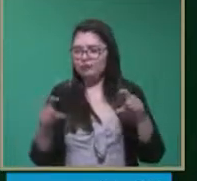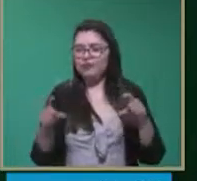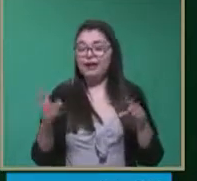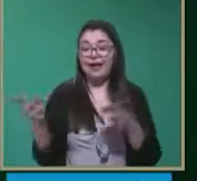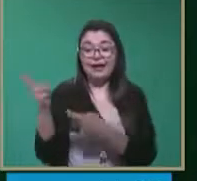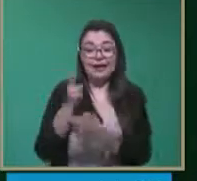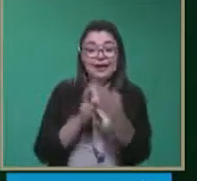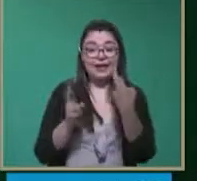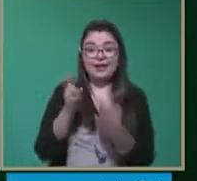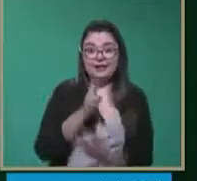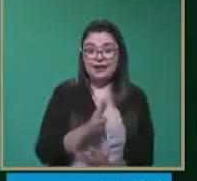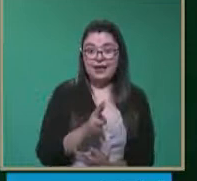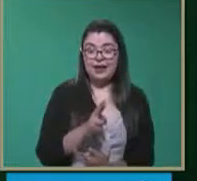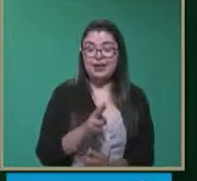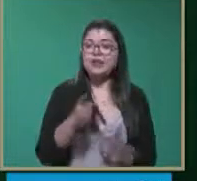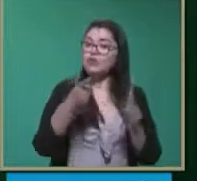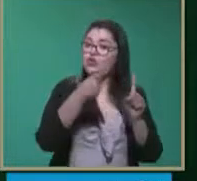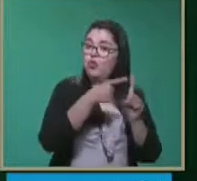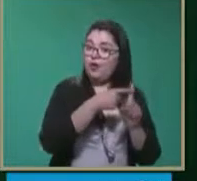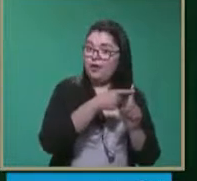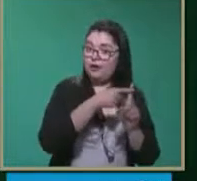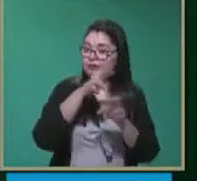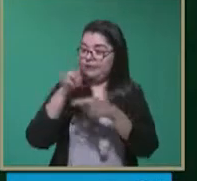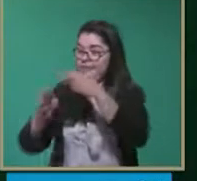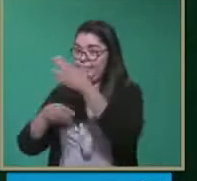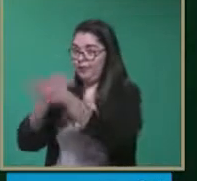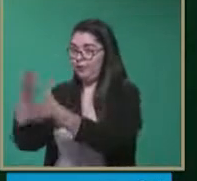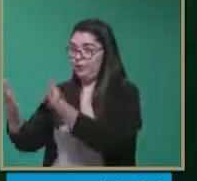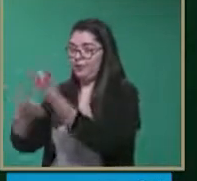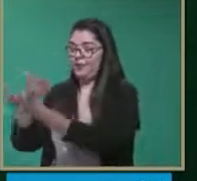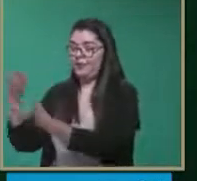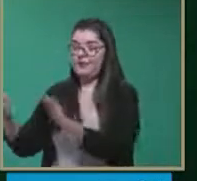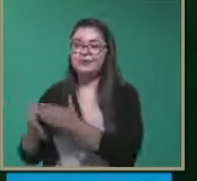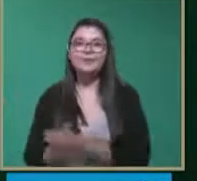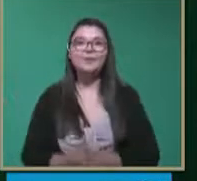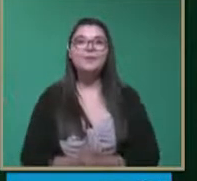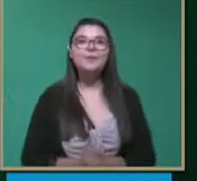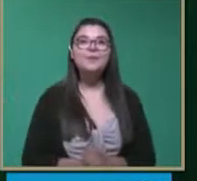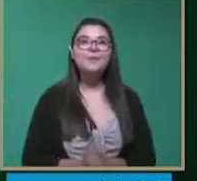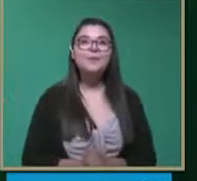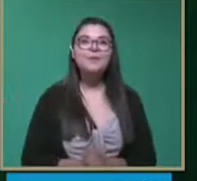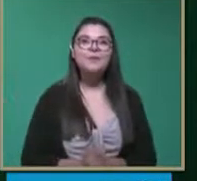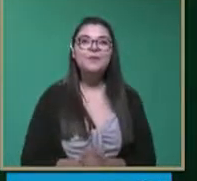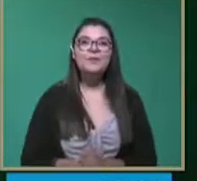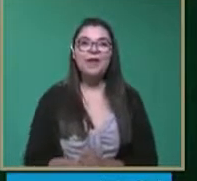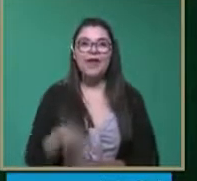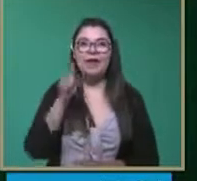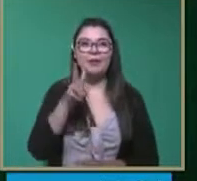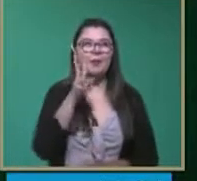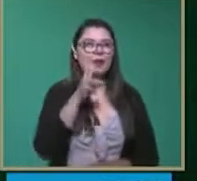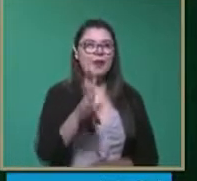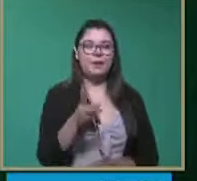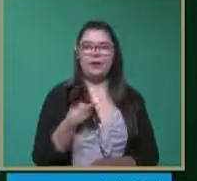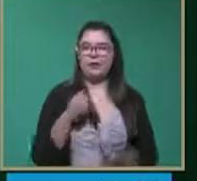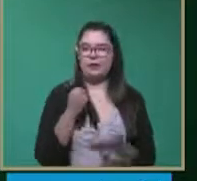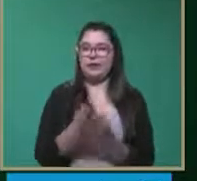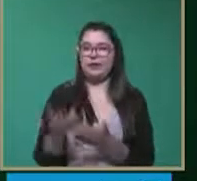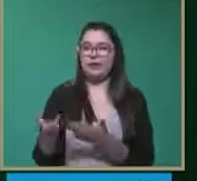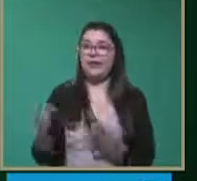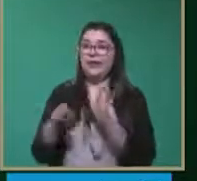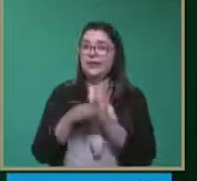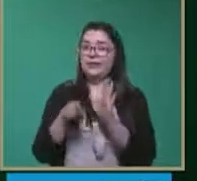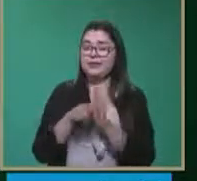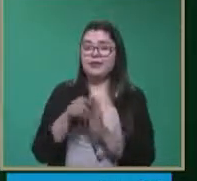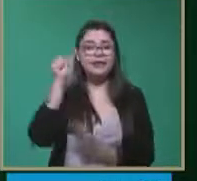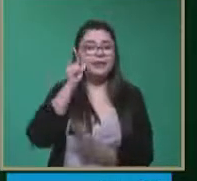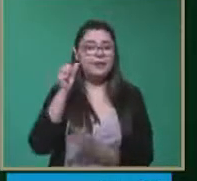queremos hacer una suma, nos vamos a ir hacia adelante. En esta ocasión son puras restas, así que por eso, niños, vamos hacia atrás.